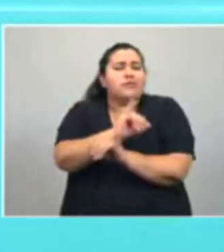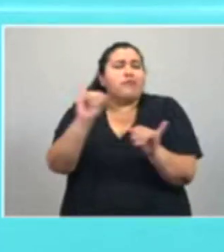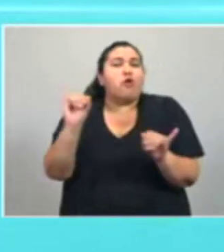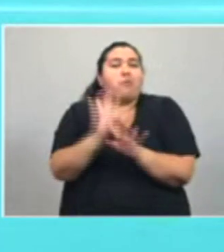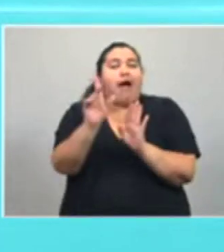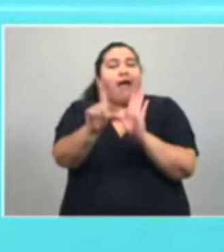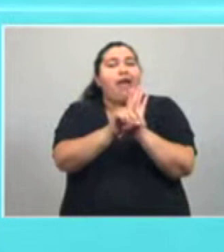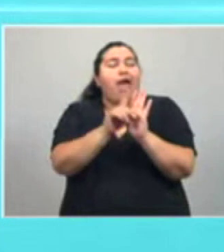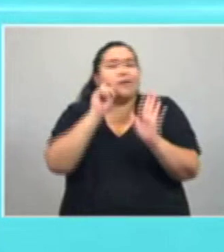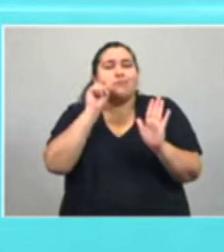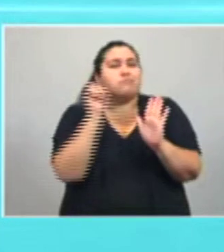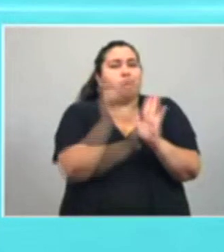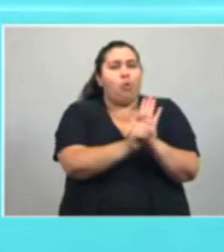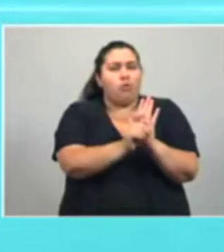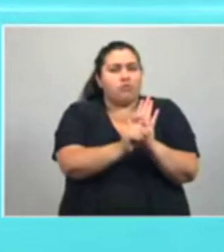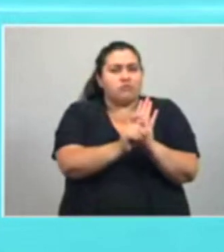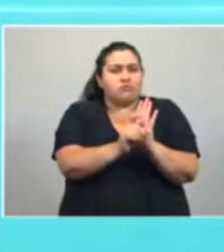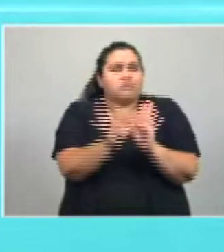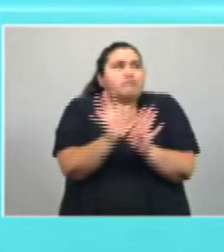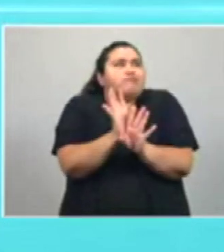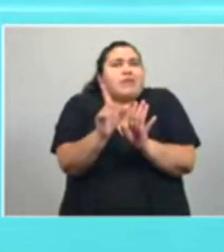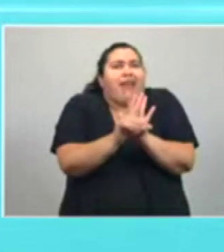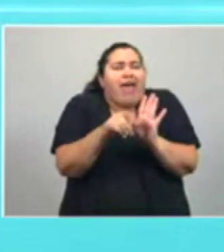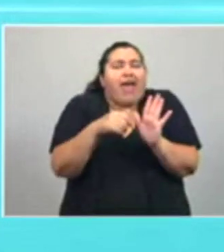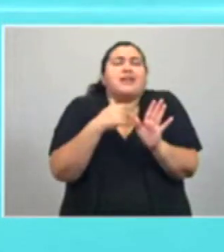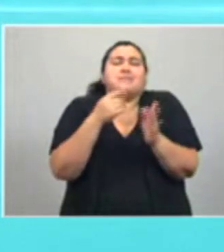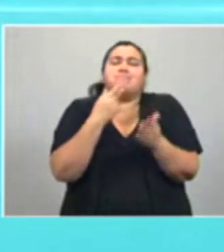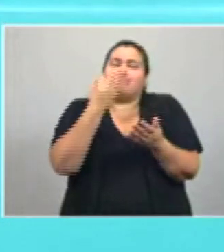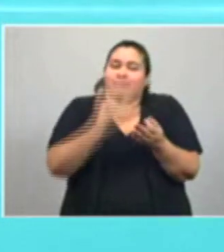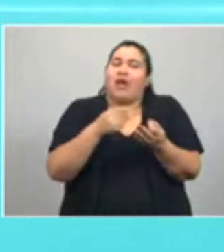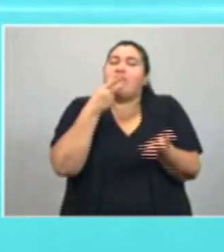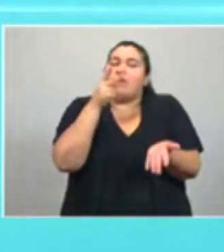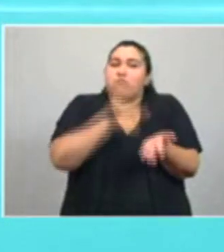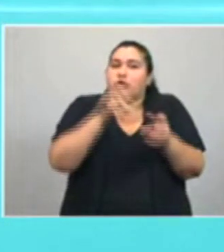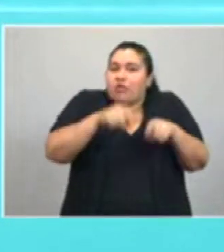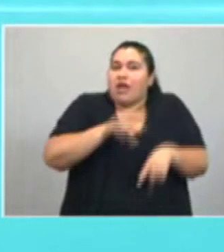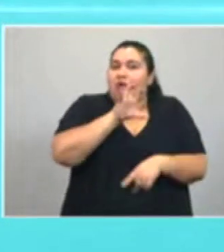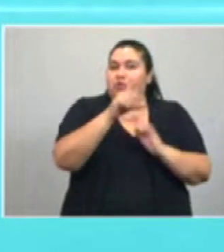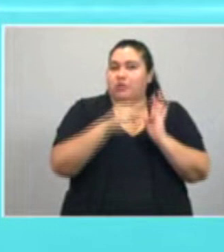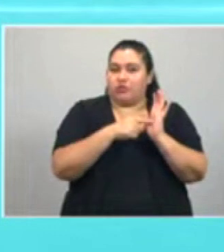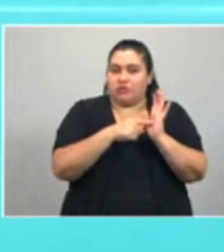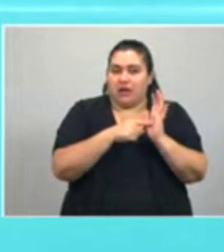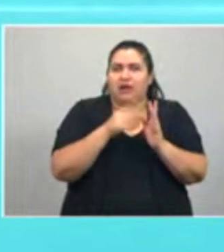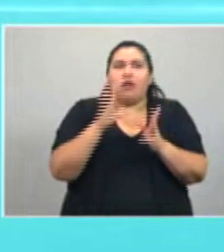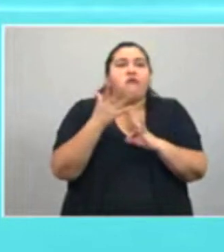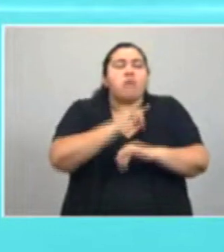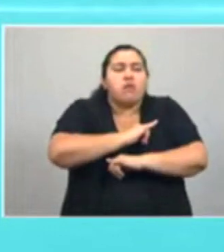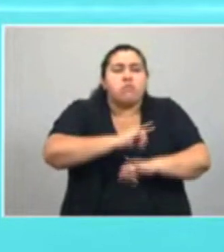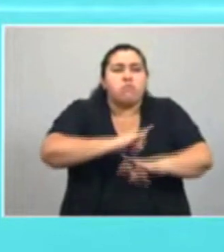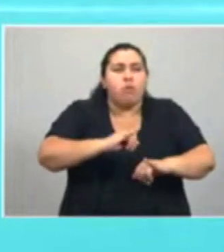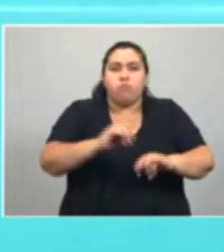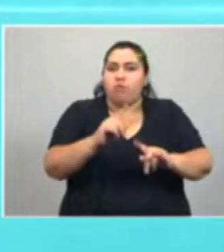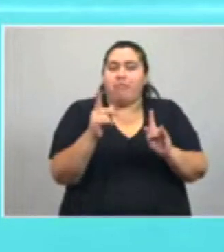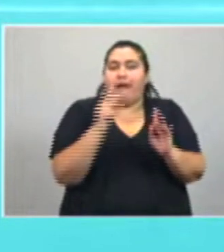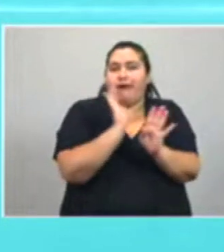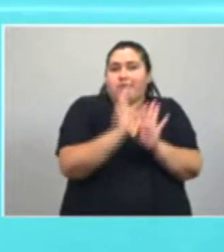suman los impuestos coparticipables y los no coparticipables la provincia de Buenos Aires aporta el 40%. El gobierno se queda,